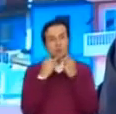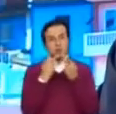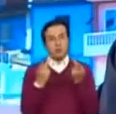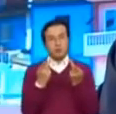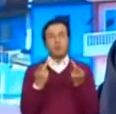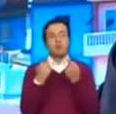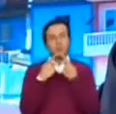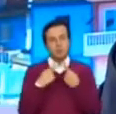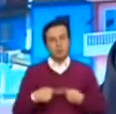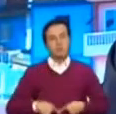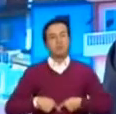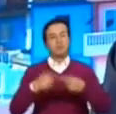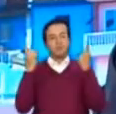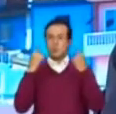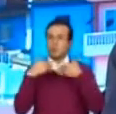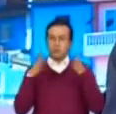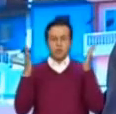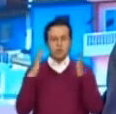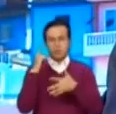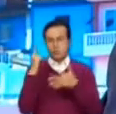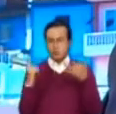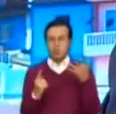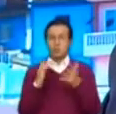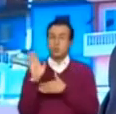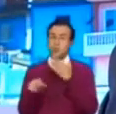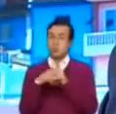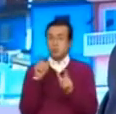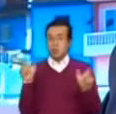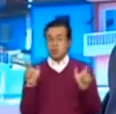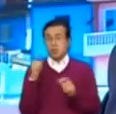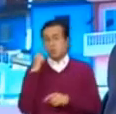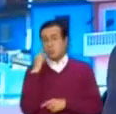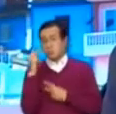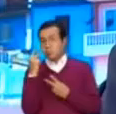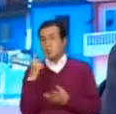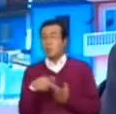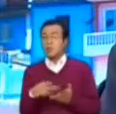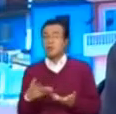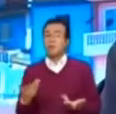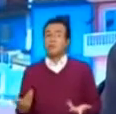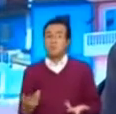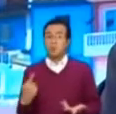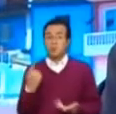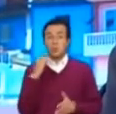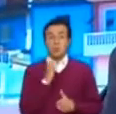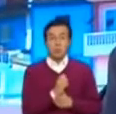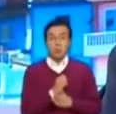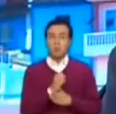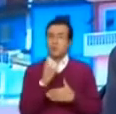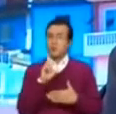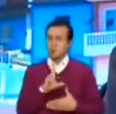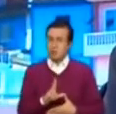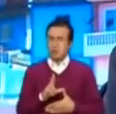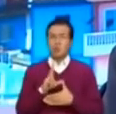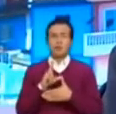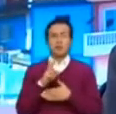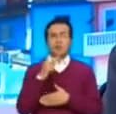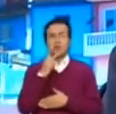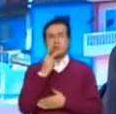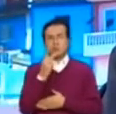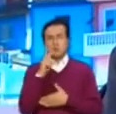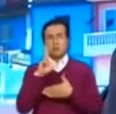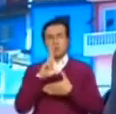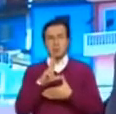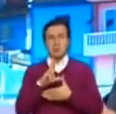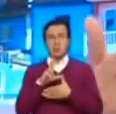esta disposición abierta para que todos podamos ver lo que está ocurriendo, no solo en el Ecuador, en América Latina, como usted bien lo